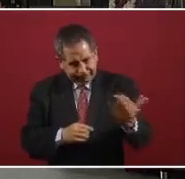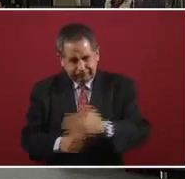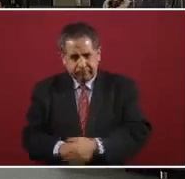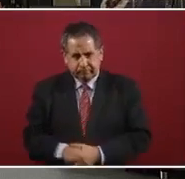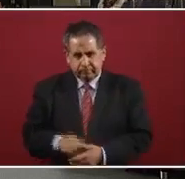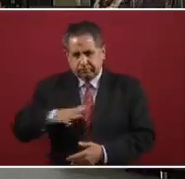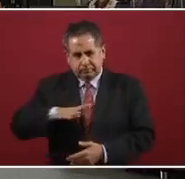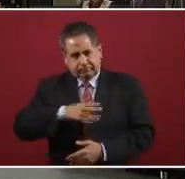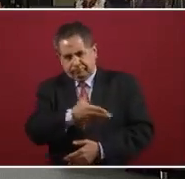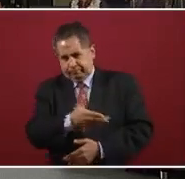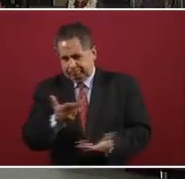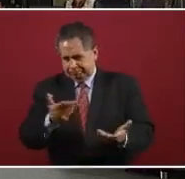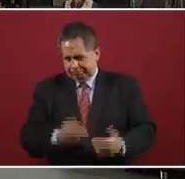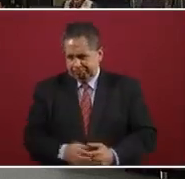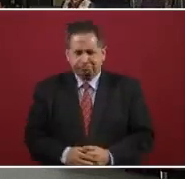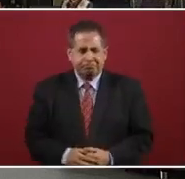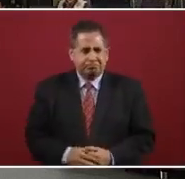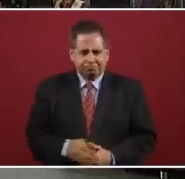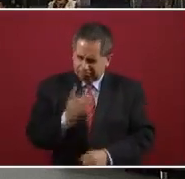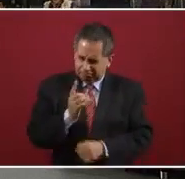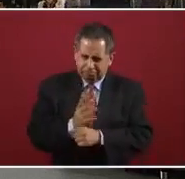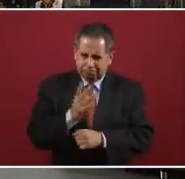Sí, aquí está.